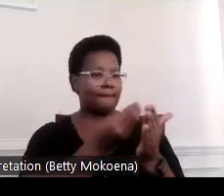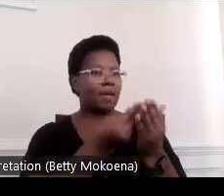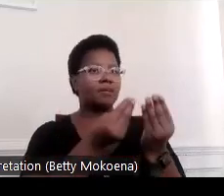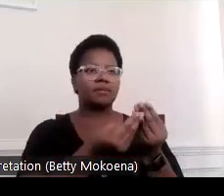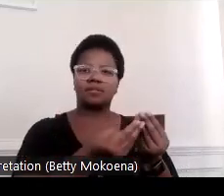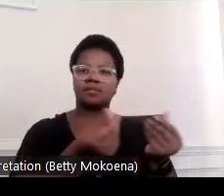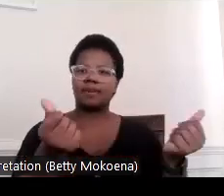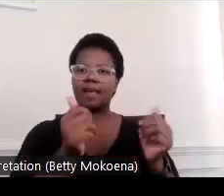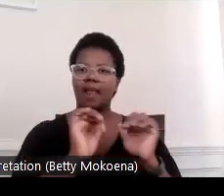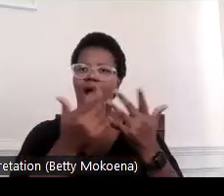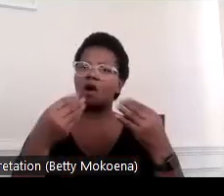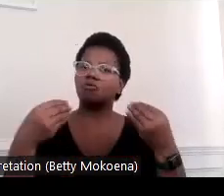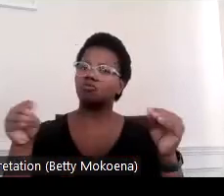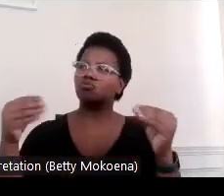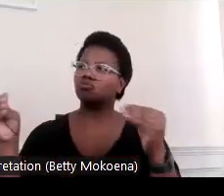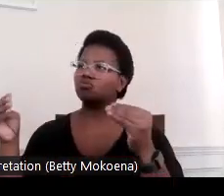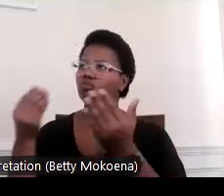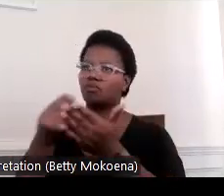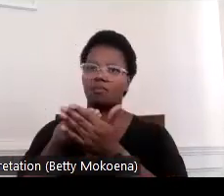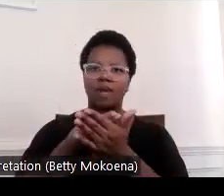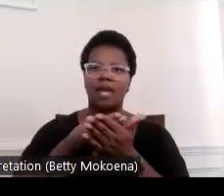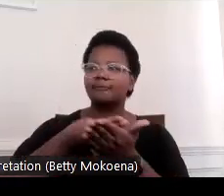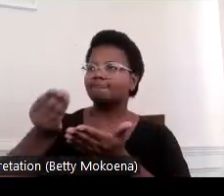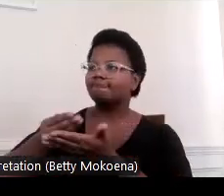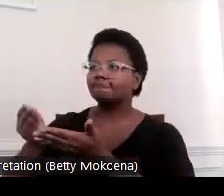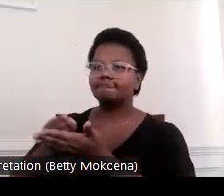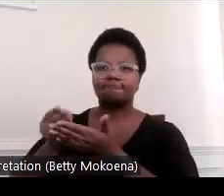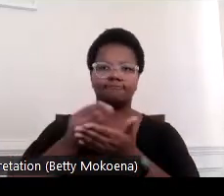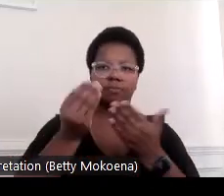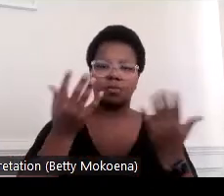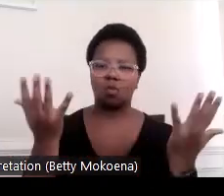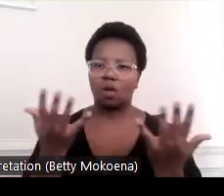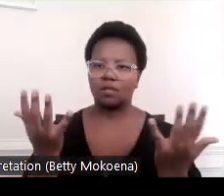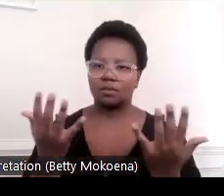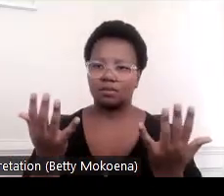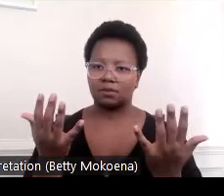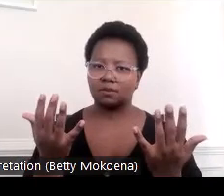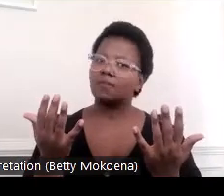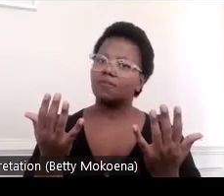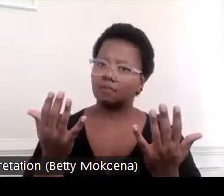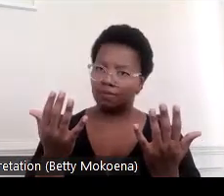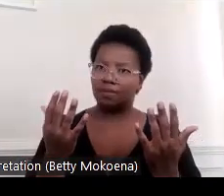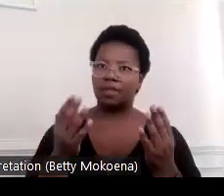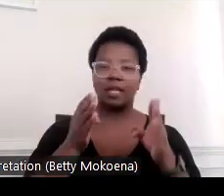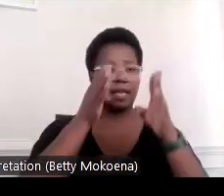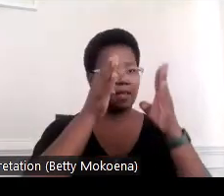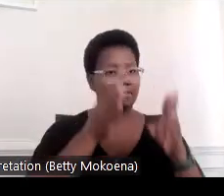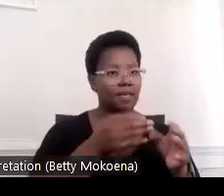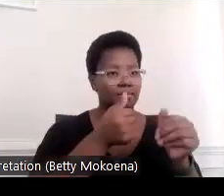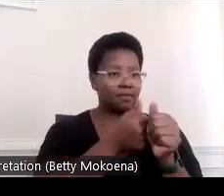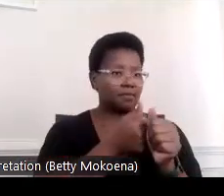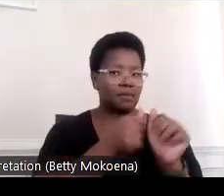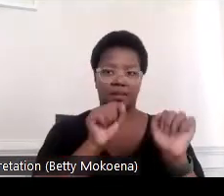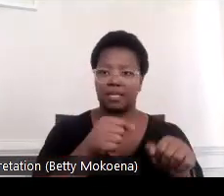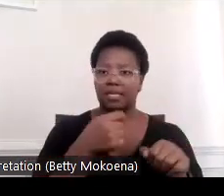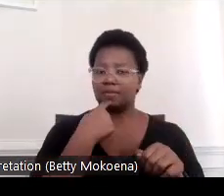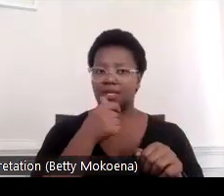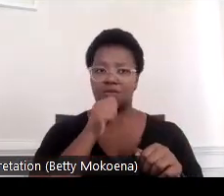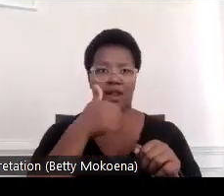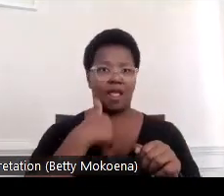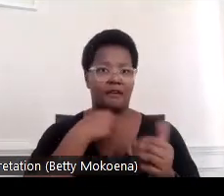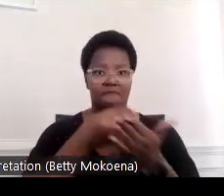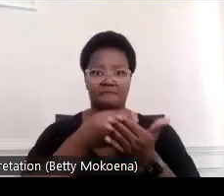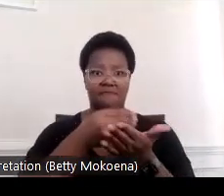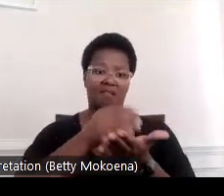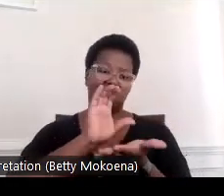usar su dinero para el individuo servir que recibe servicios puede Puede